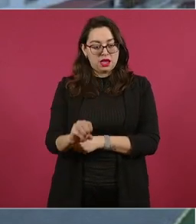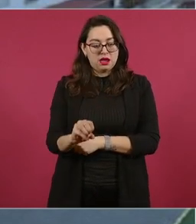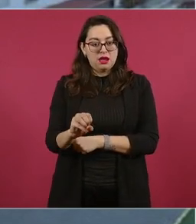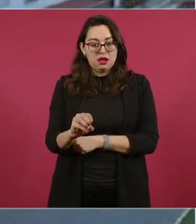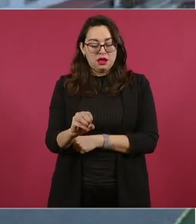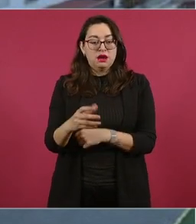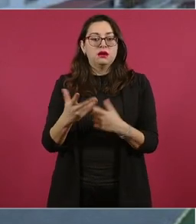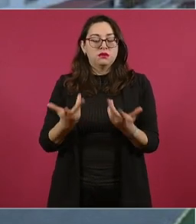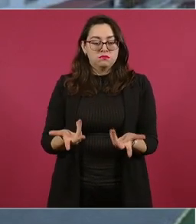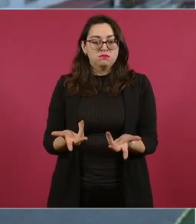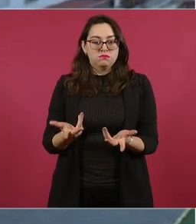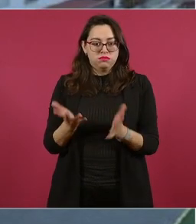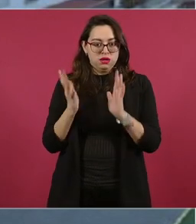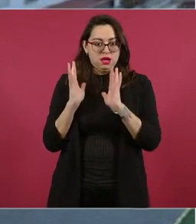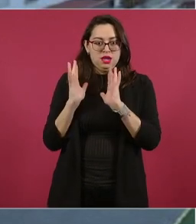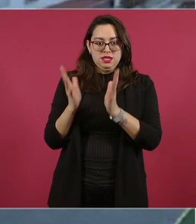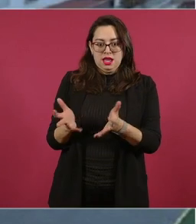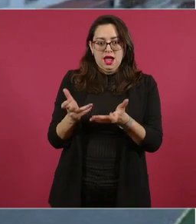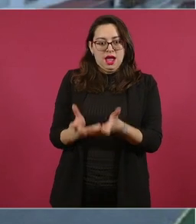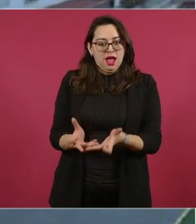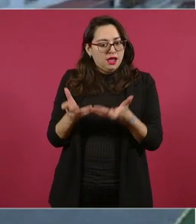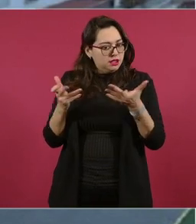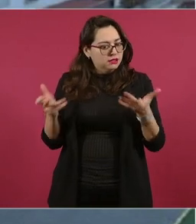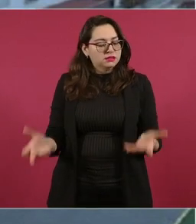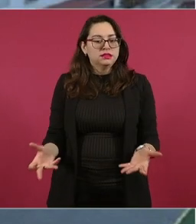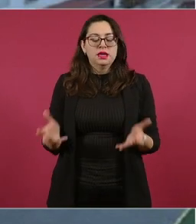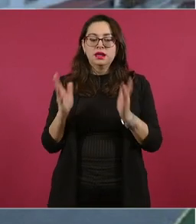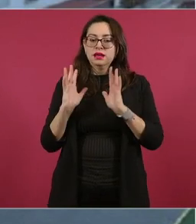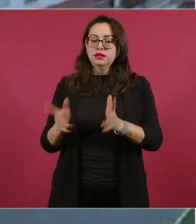se tiene el terreno, ya